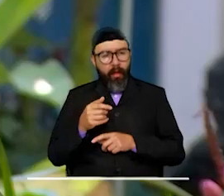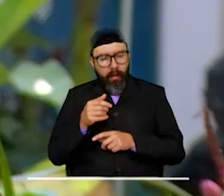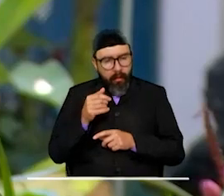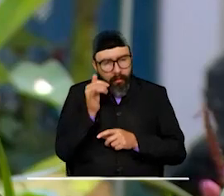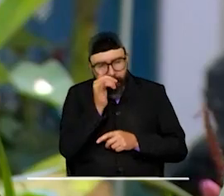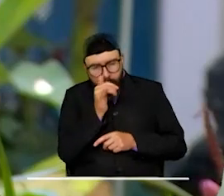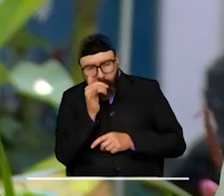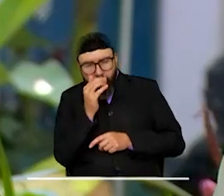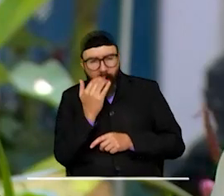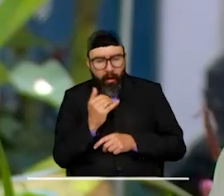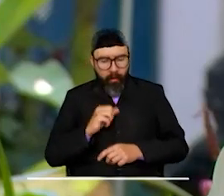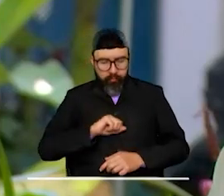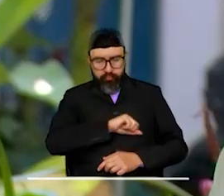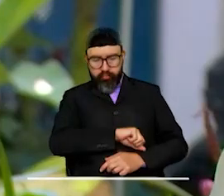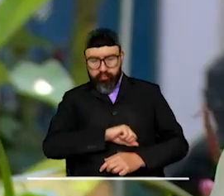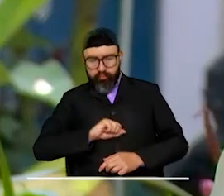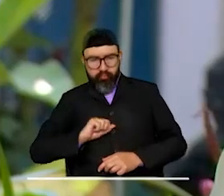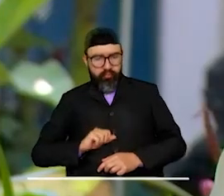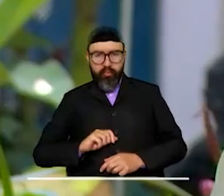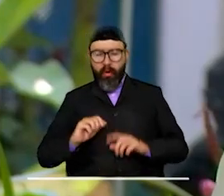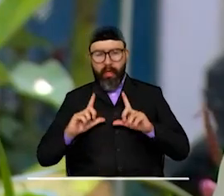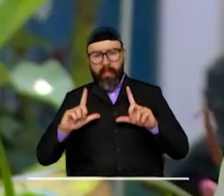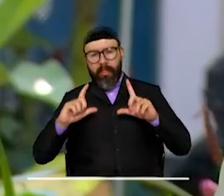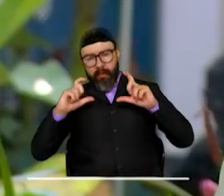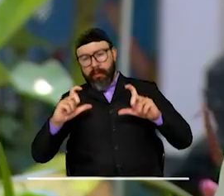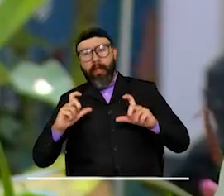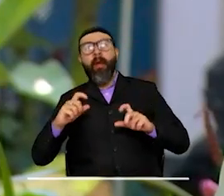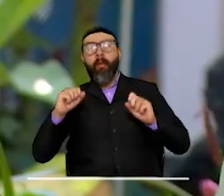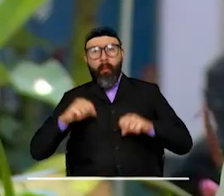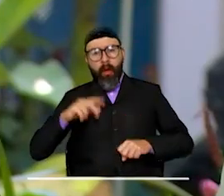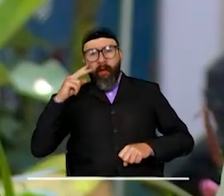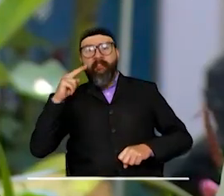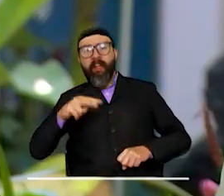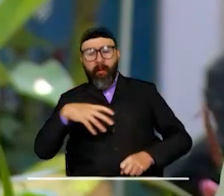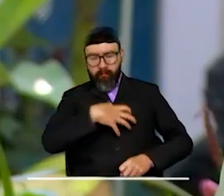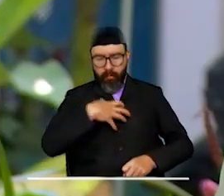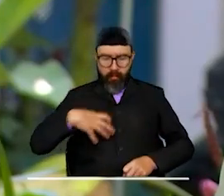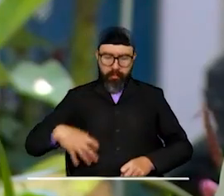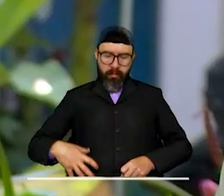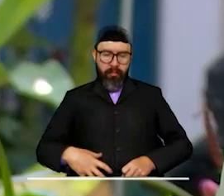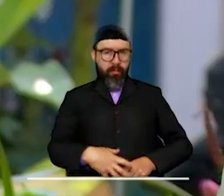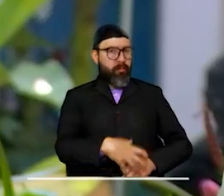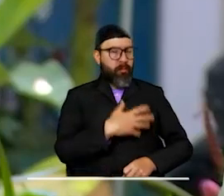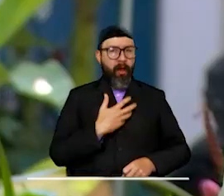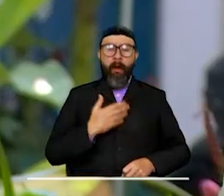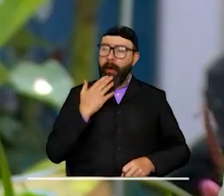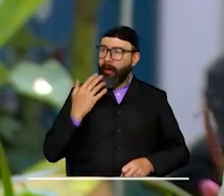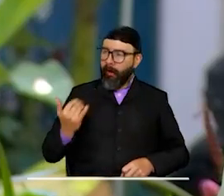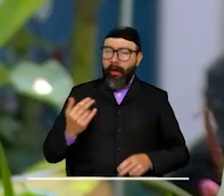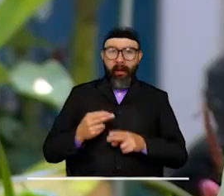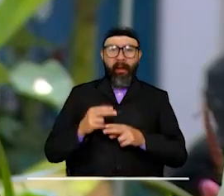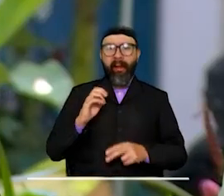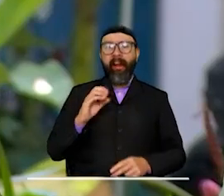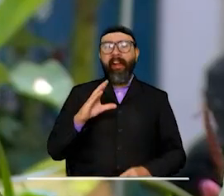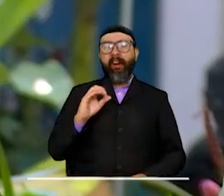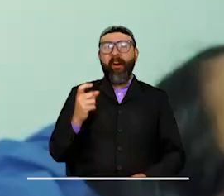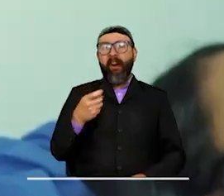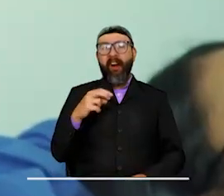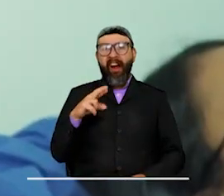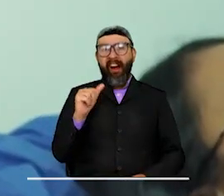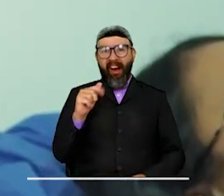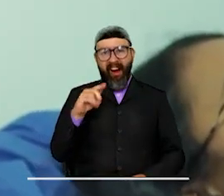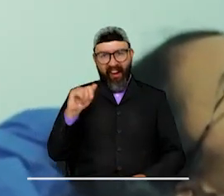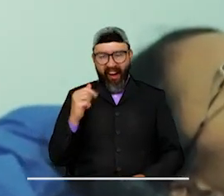perfectamente bien la gran mayoría de nuestros órganos internos. La ecografía es un método de primera mano,